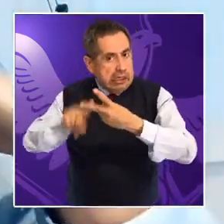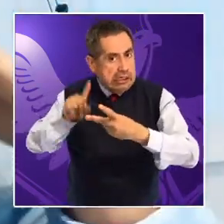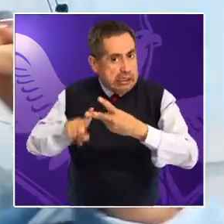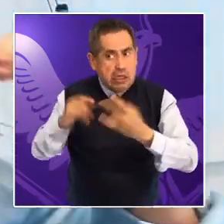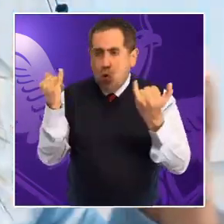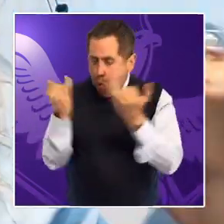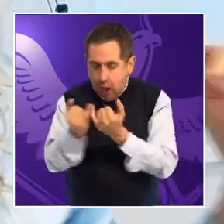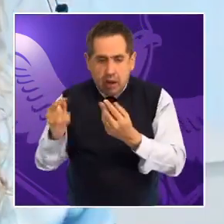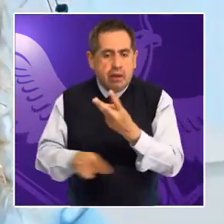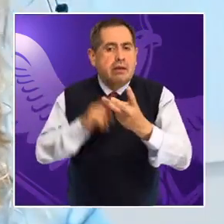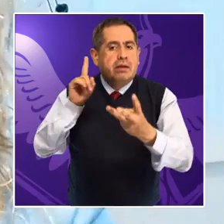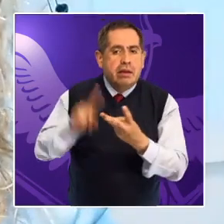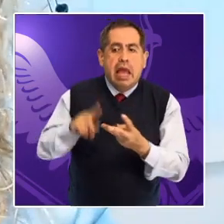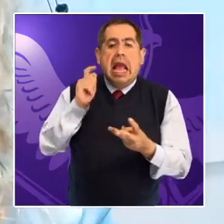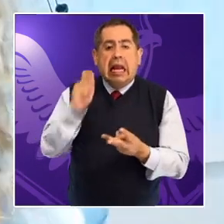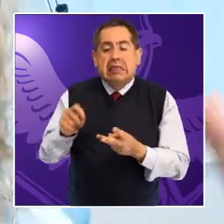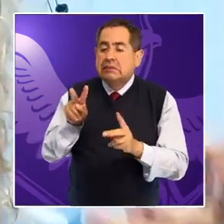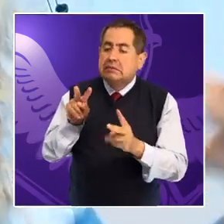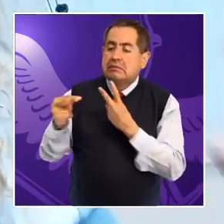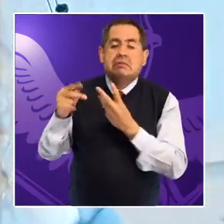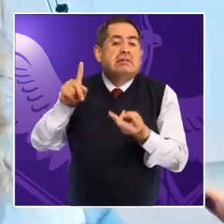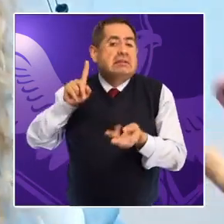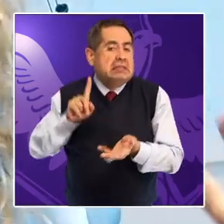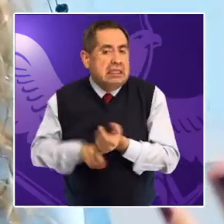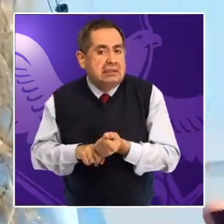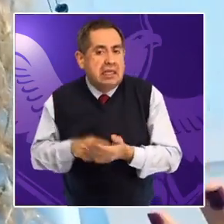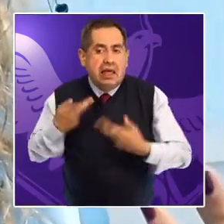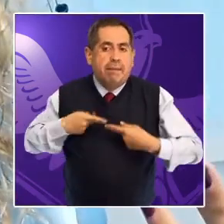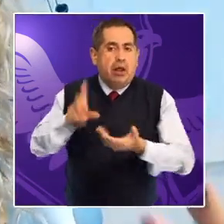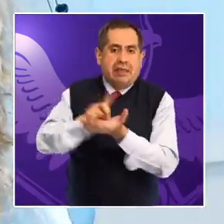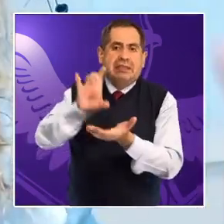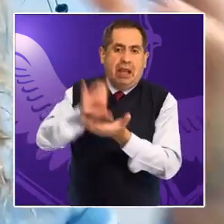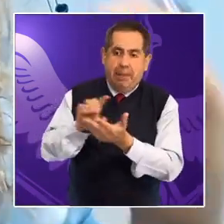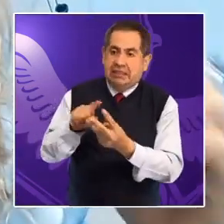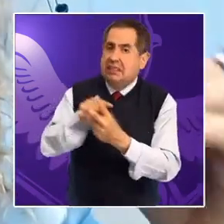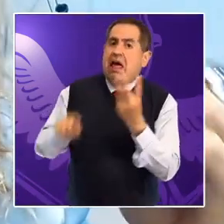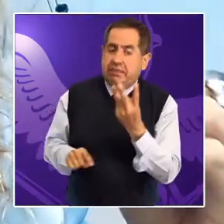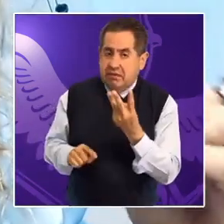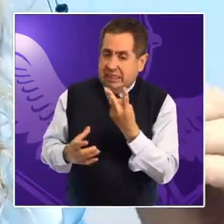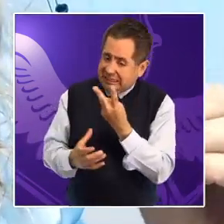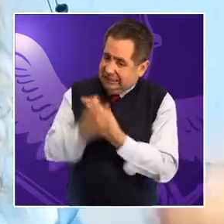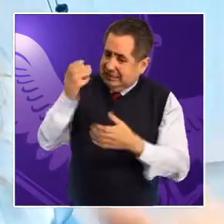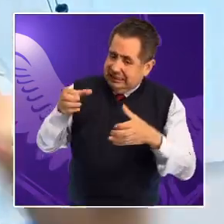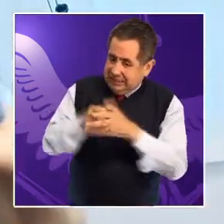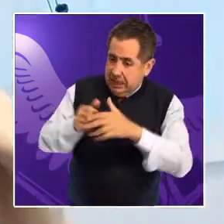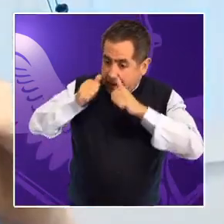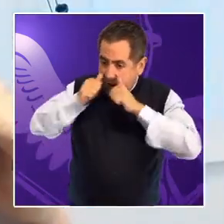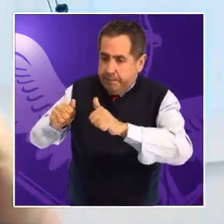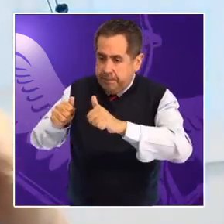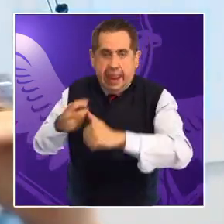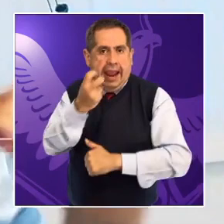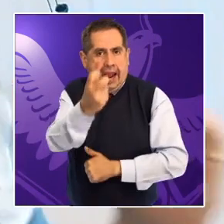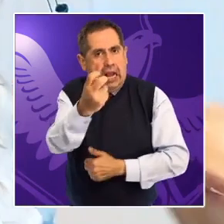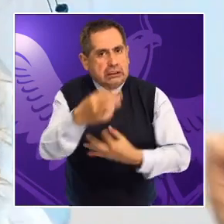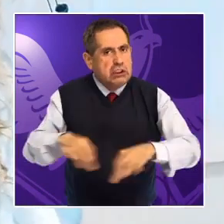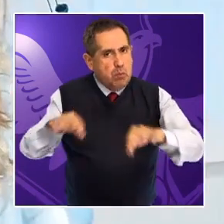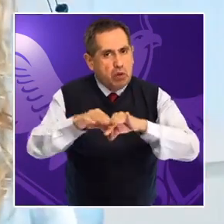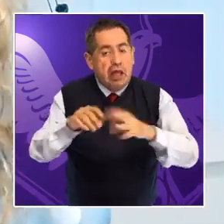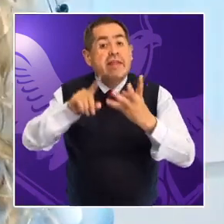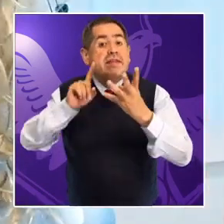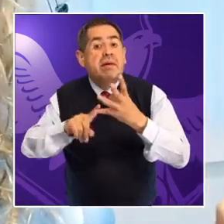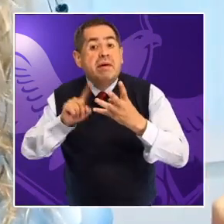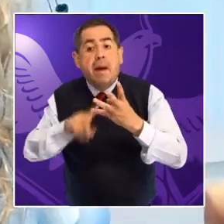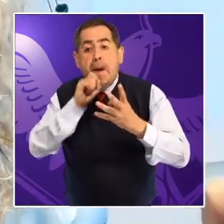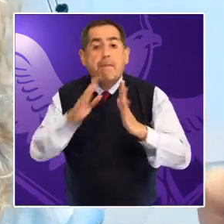perspectiva transversal de género, en eso hay un poco más de conciencia, en igual medida que eso, la perspectiva transversal